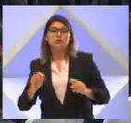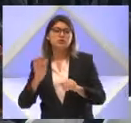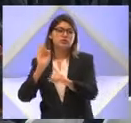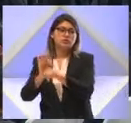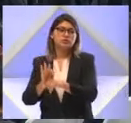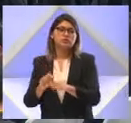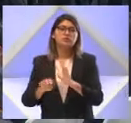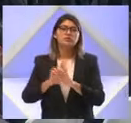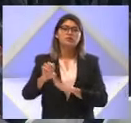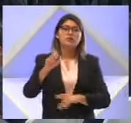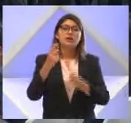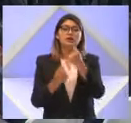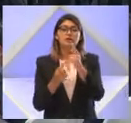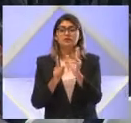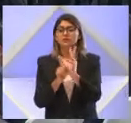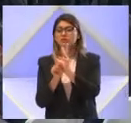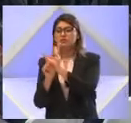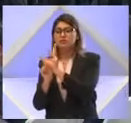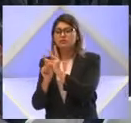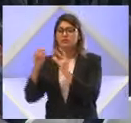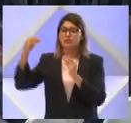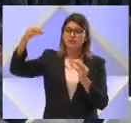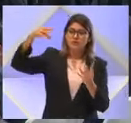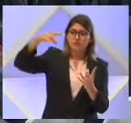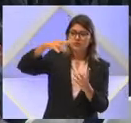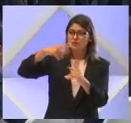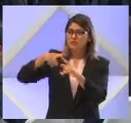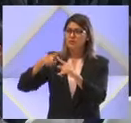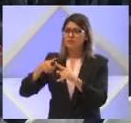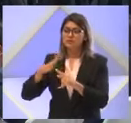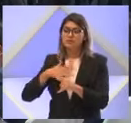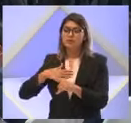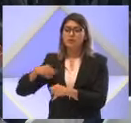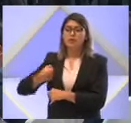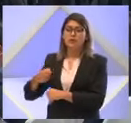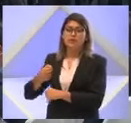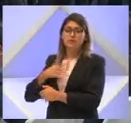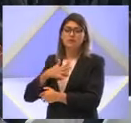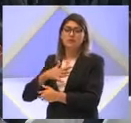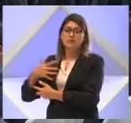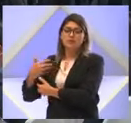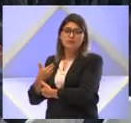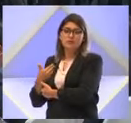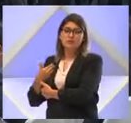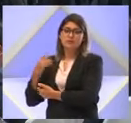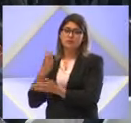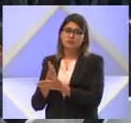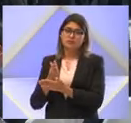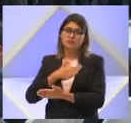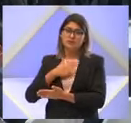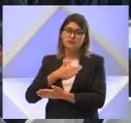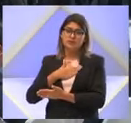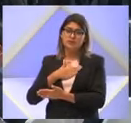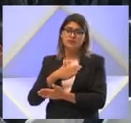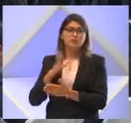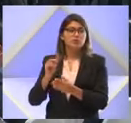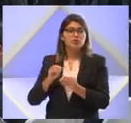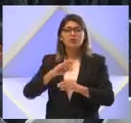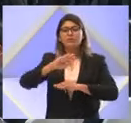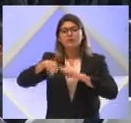terrestres ni satelital os almacén en el espectro yo no importa